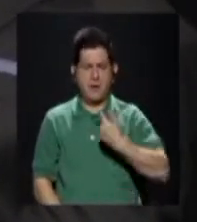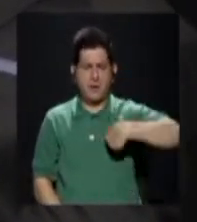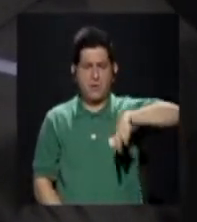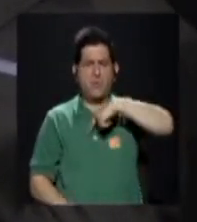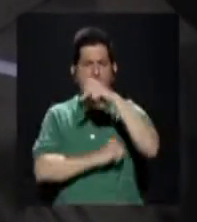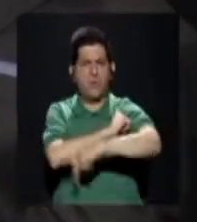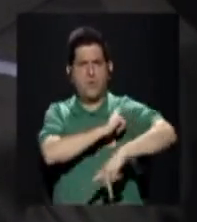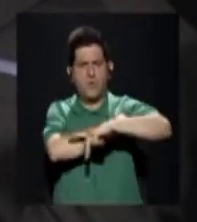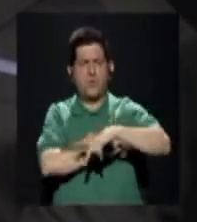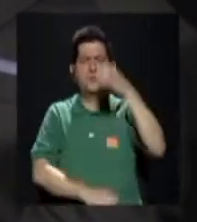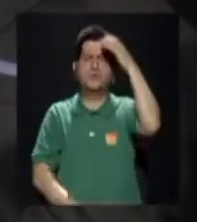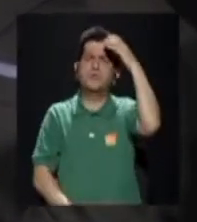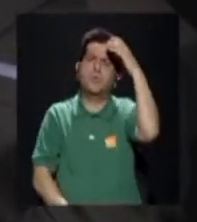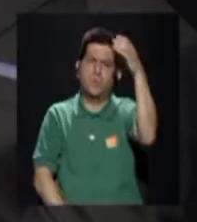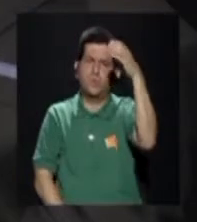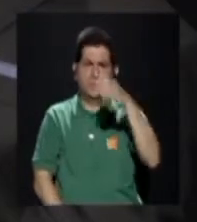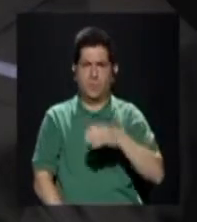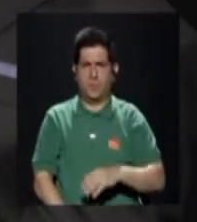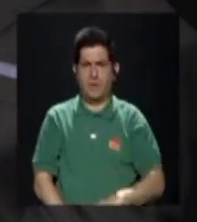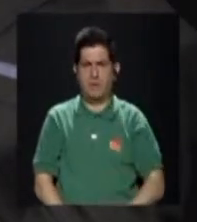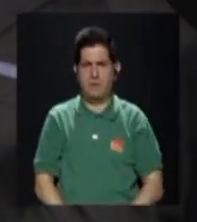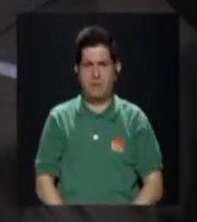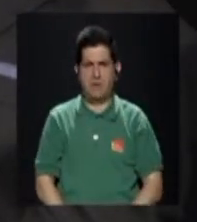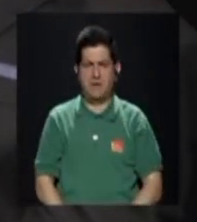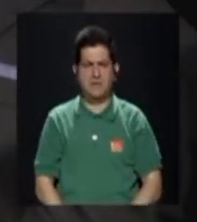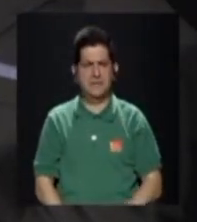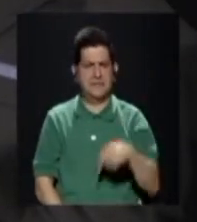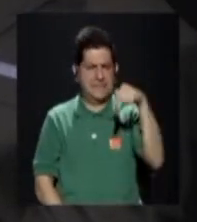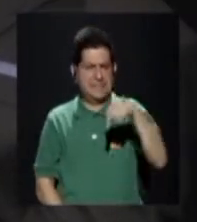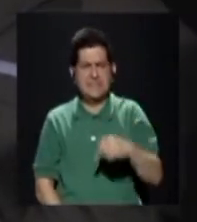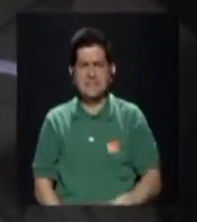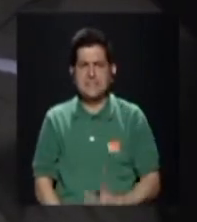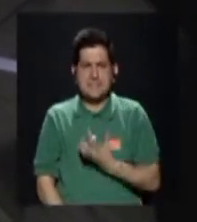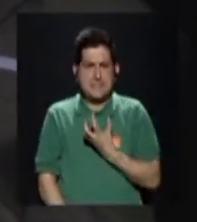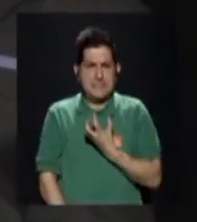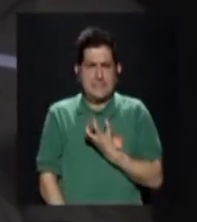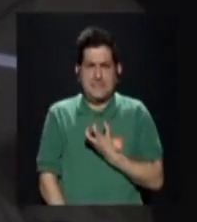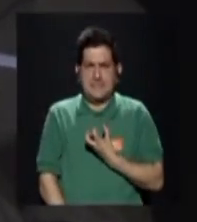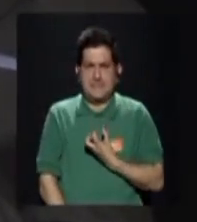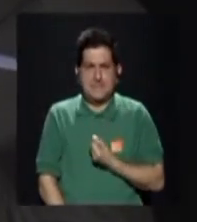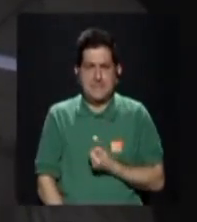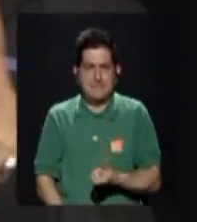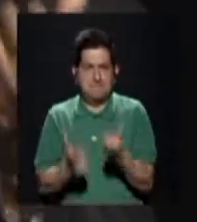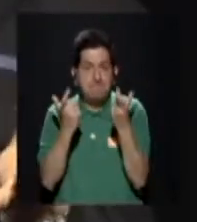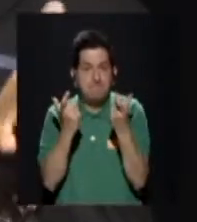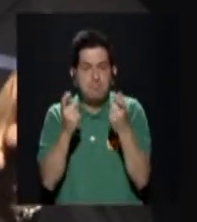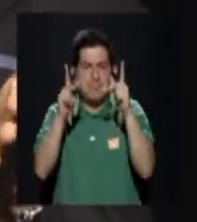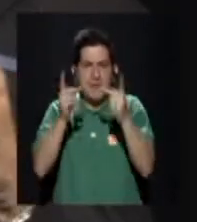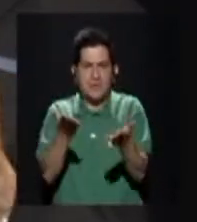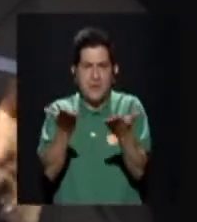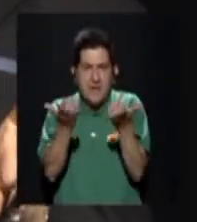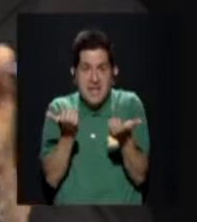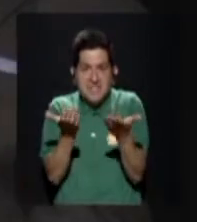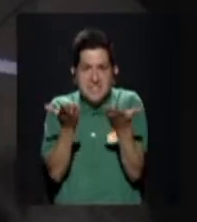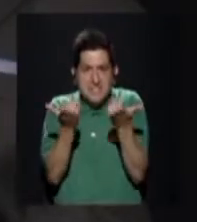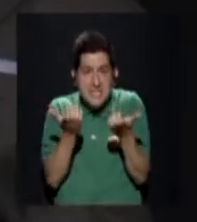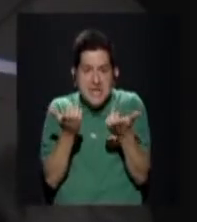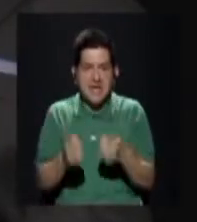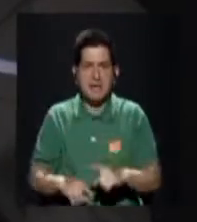país tenemos una cultura de mucha avaricia. La gente quiere ganar mucho con